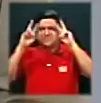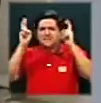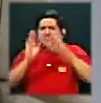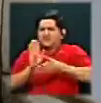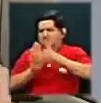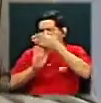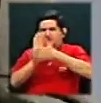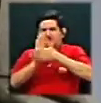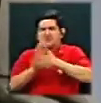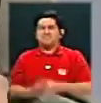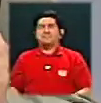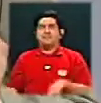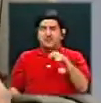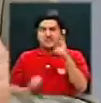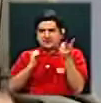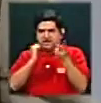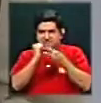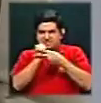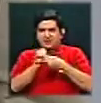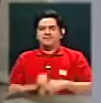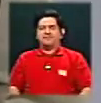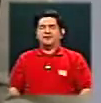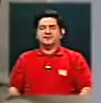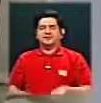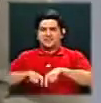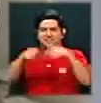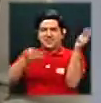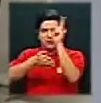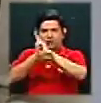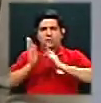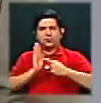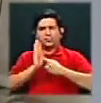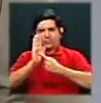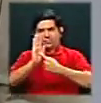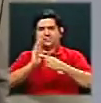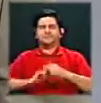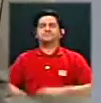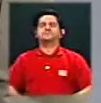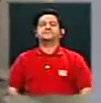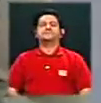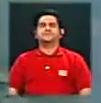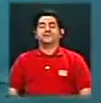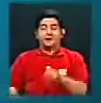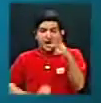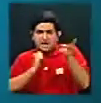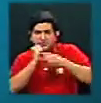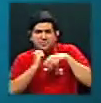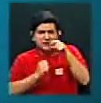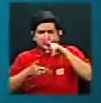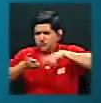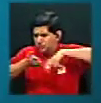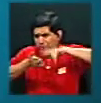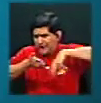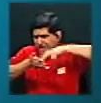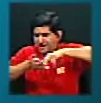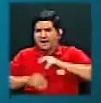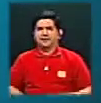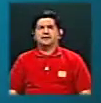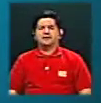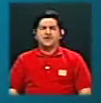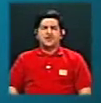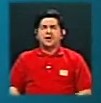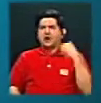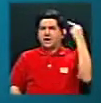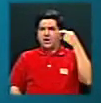de portada de la edición de esta semana de su periódico, el Semanario Universidad. En esta ocasión usted puede leer: